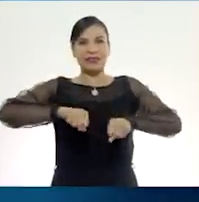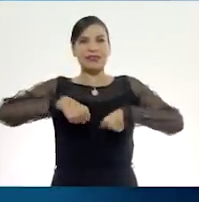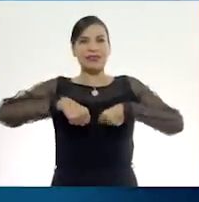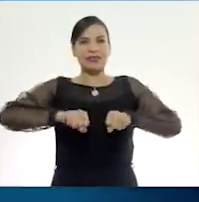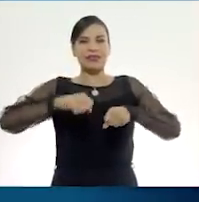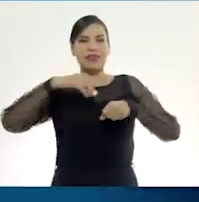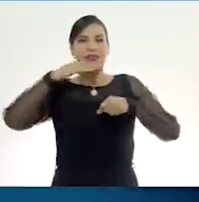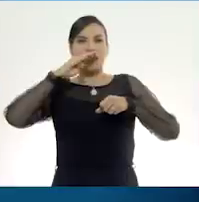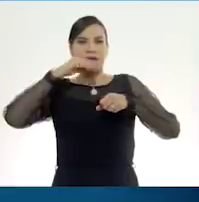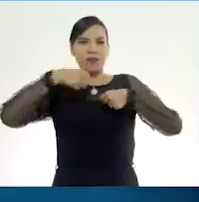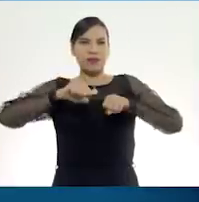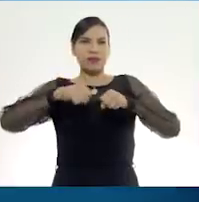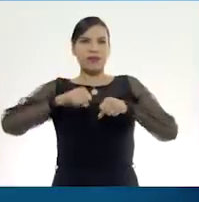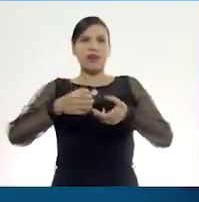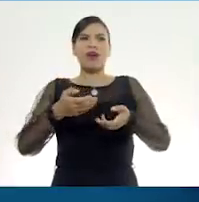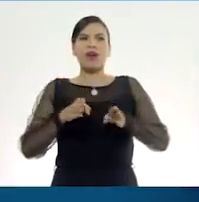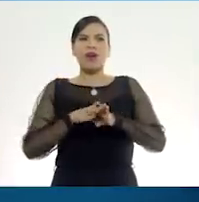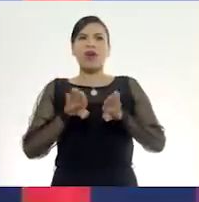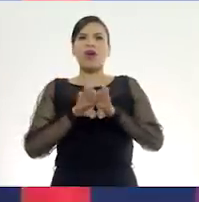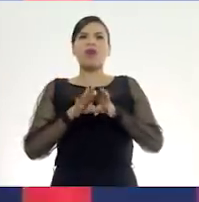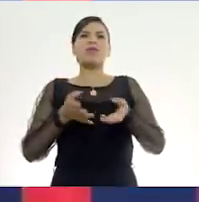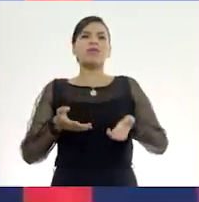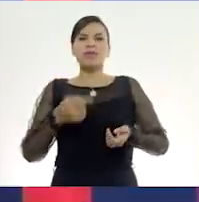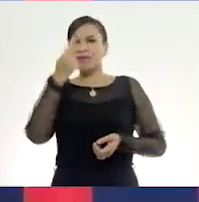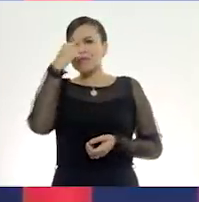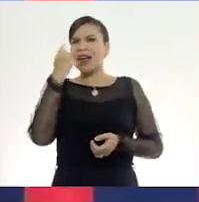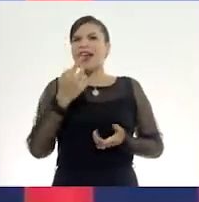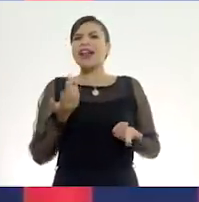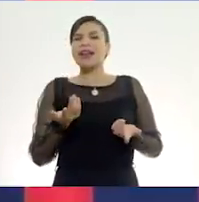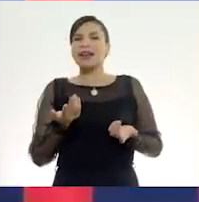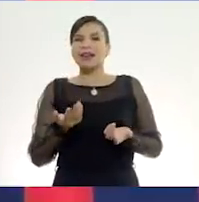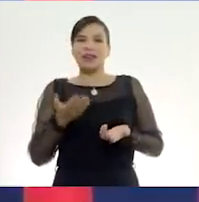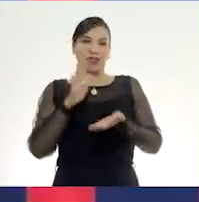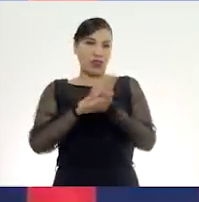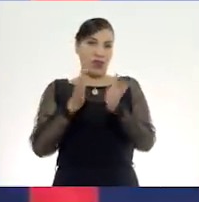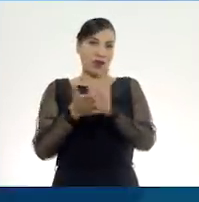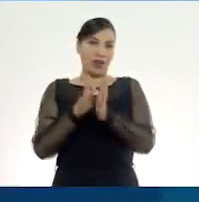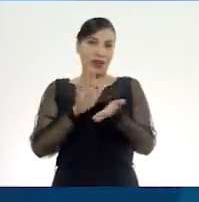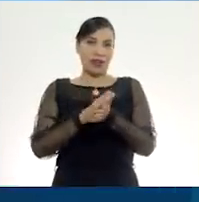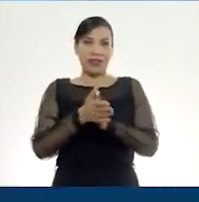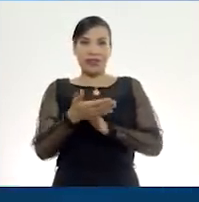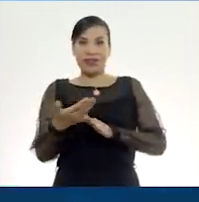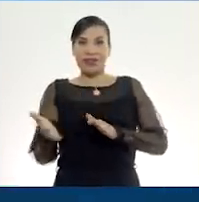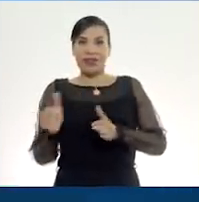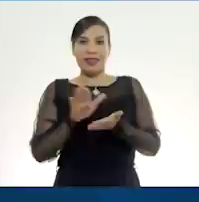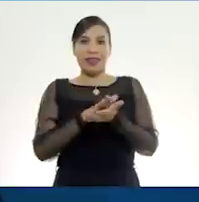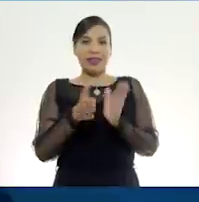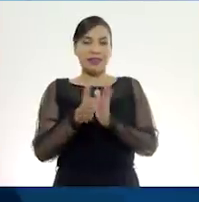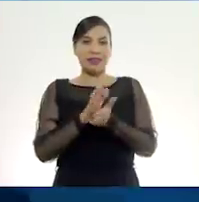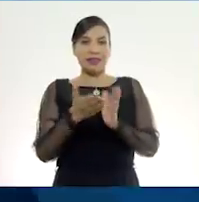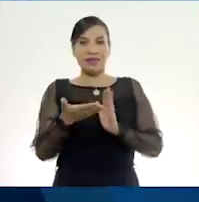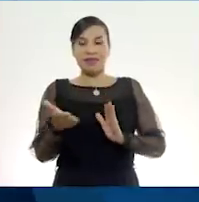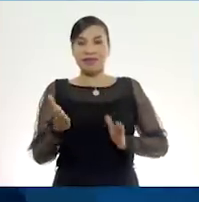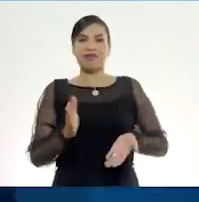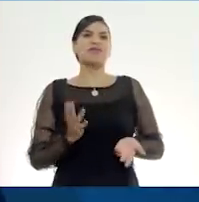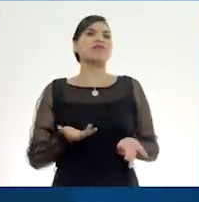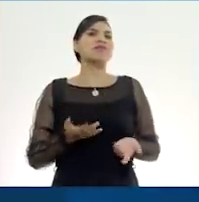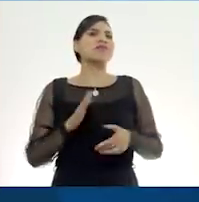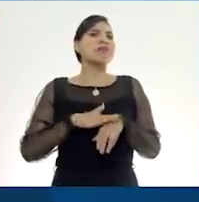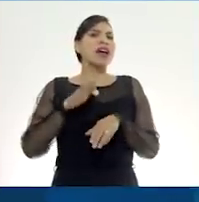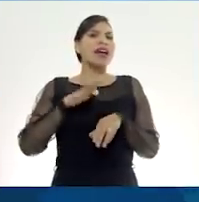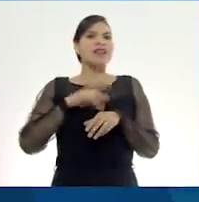moliendo maíz. ¿Para qué Sí. estarán moliendo el maíz? para hacer tortillas. Para hacer tortillas. ¿Qué más